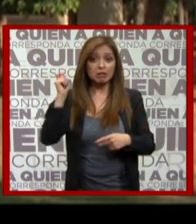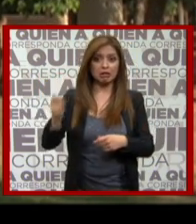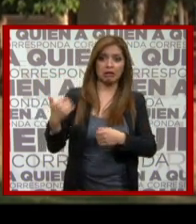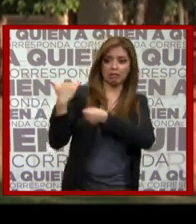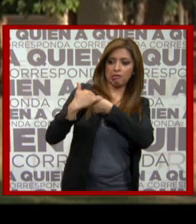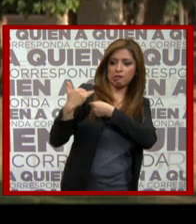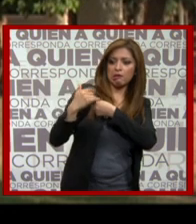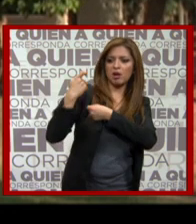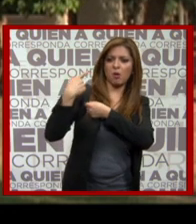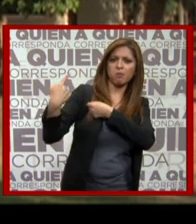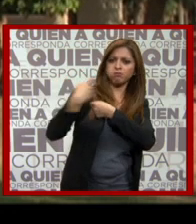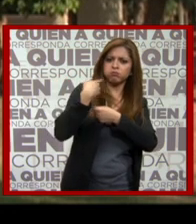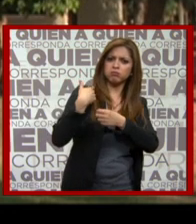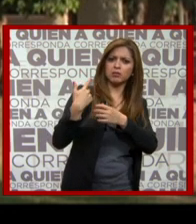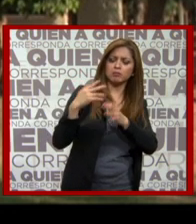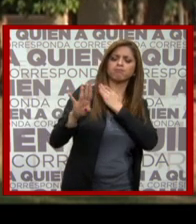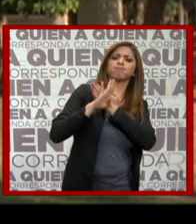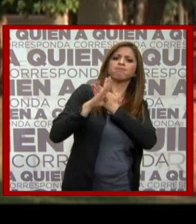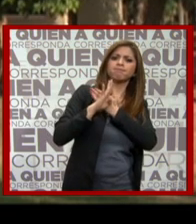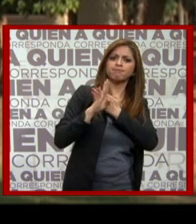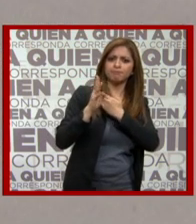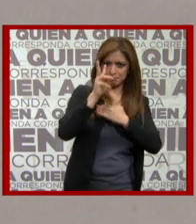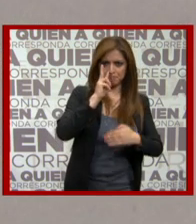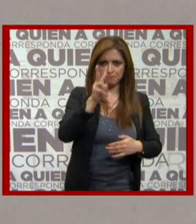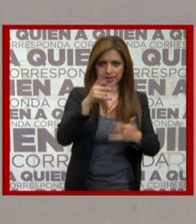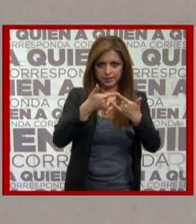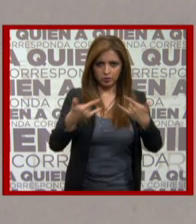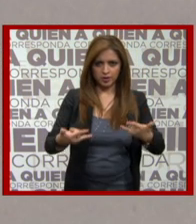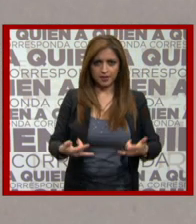y amenazando. Vayamos a la historia.